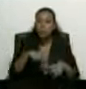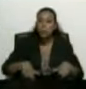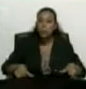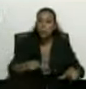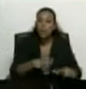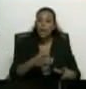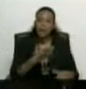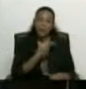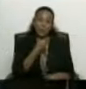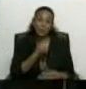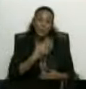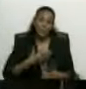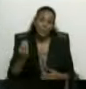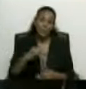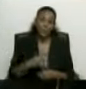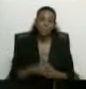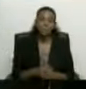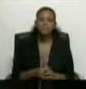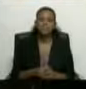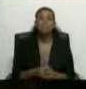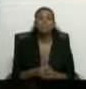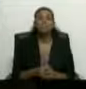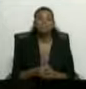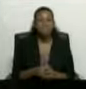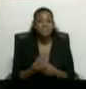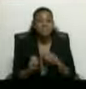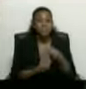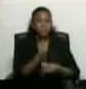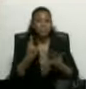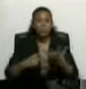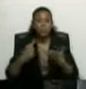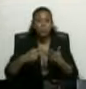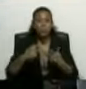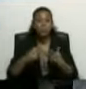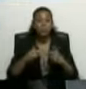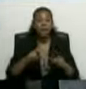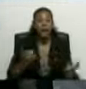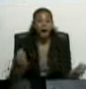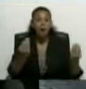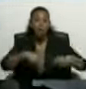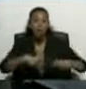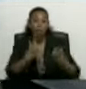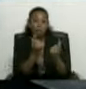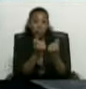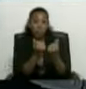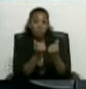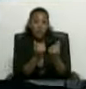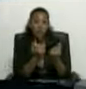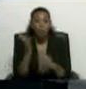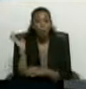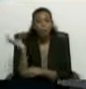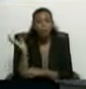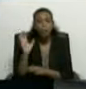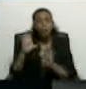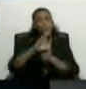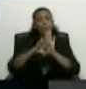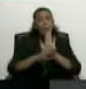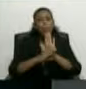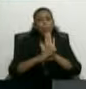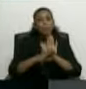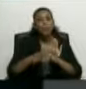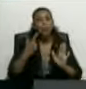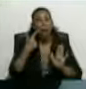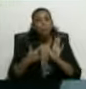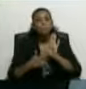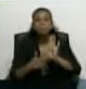esta actividad. Asimismo, se realizaron diversas ruedas de negocios, simposios y cursos que